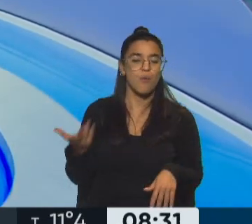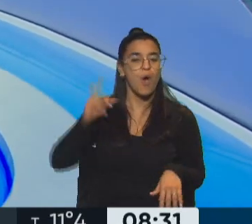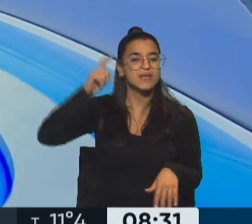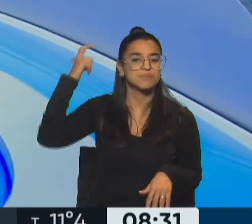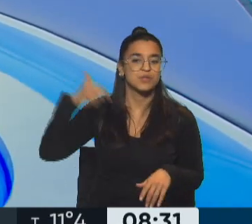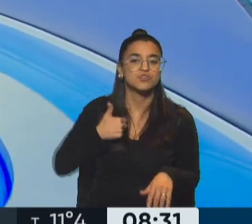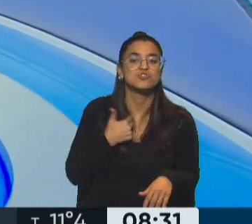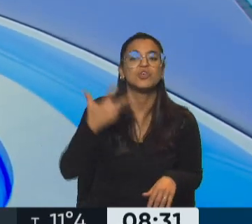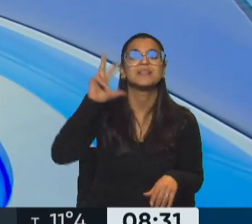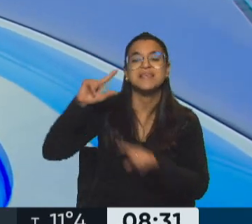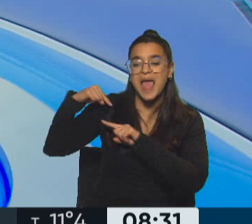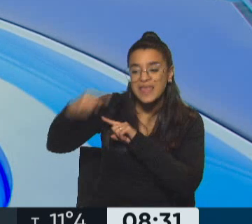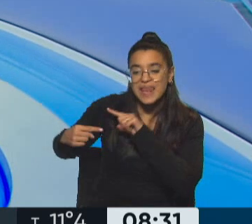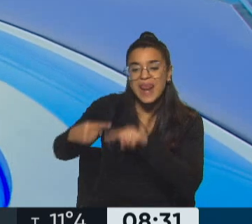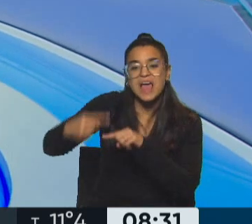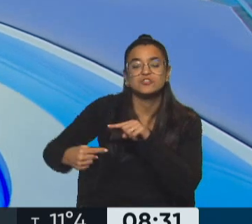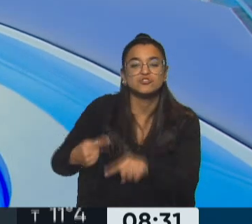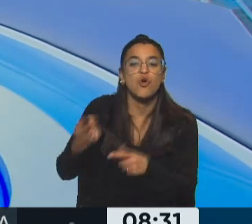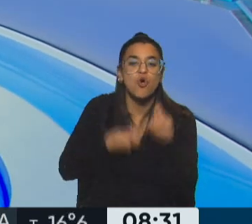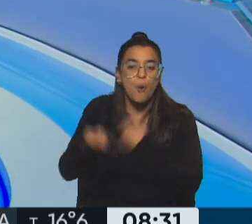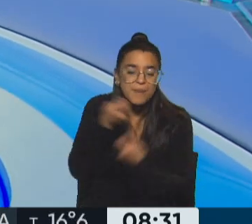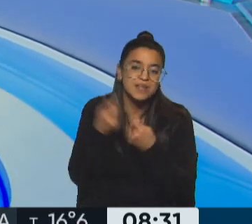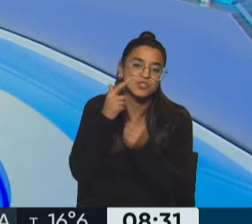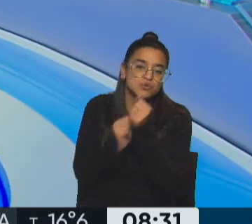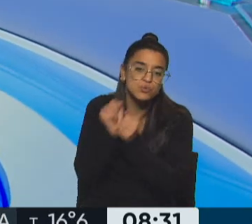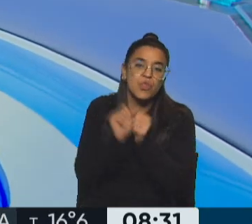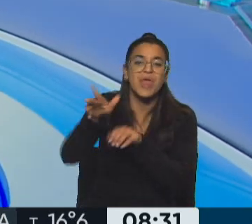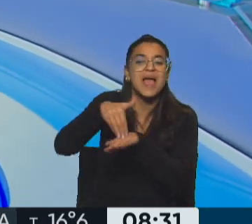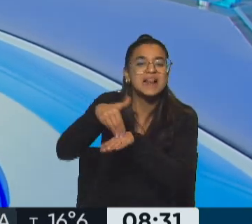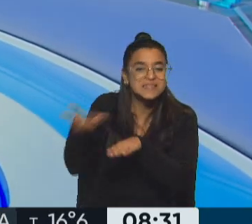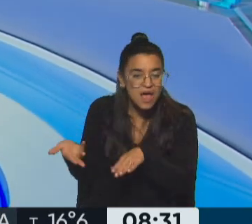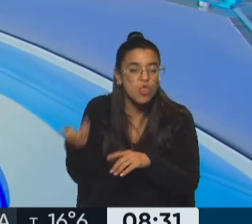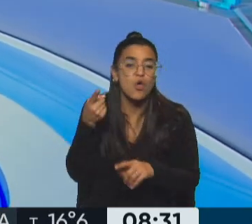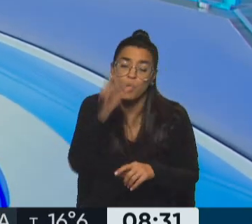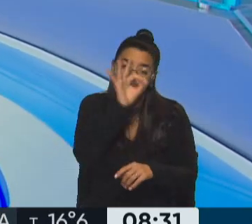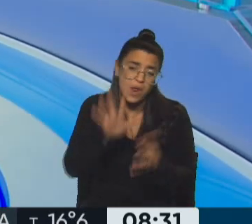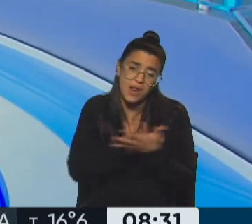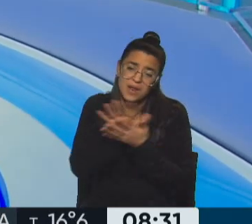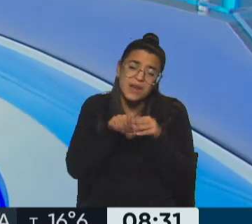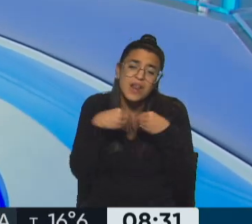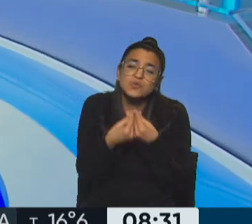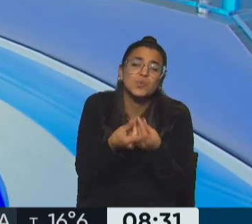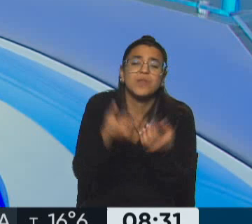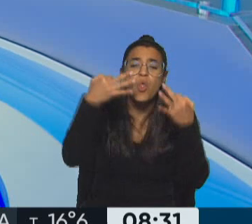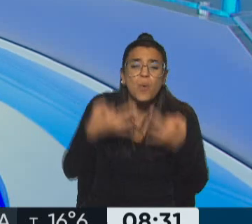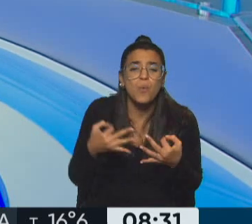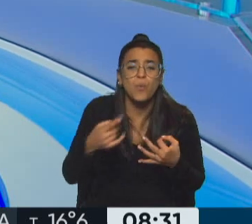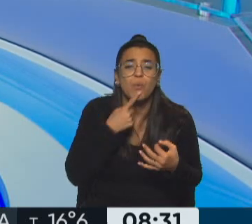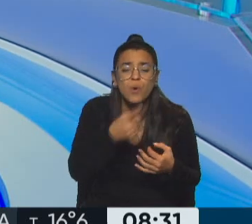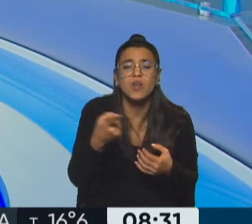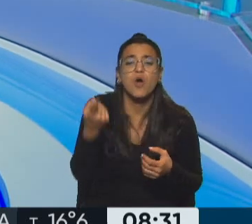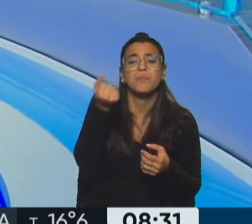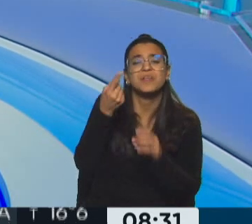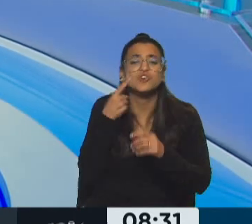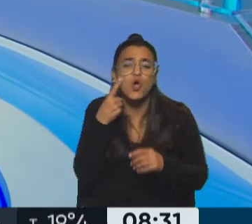experiencia. Yo soy tercera generación en el comercio, en la industria, en el sector del calzado. Y la verdad que nunca dio resultado el tema de control de precios. Uno lo que tiene que